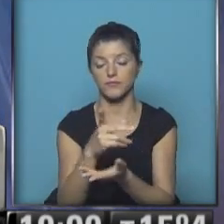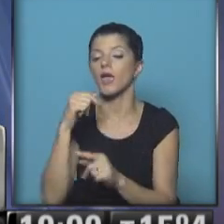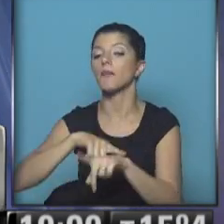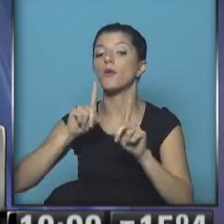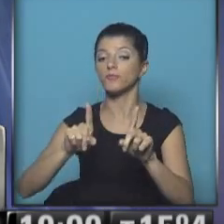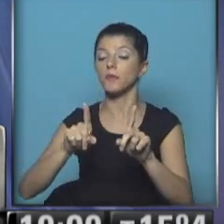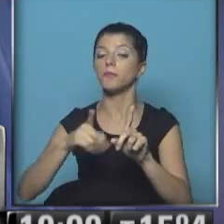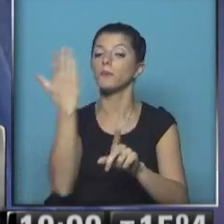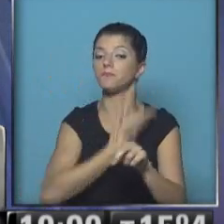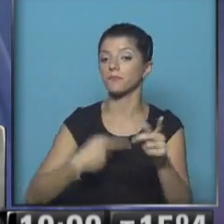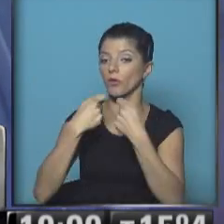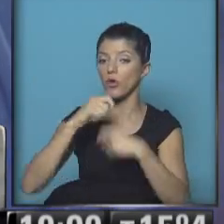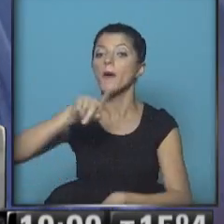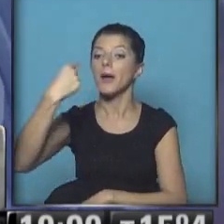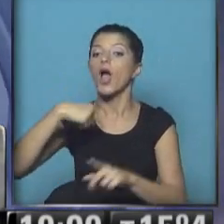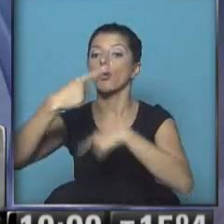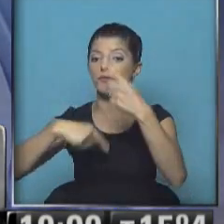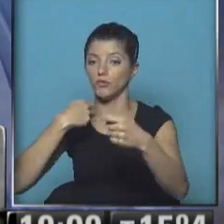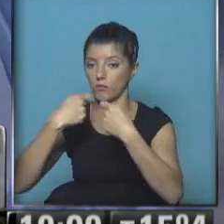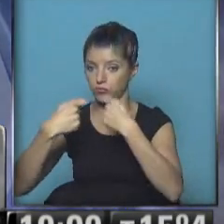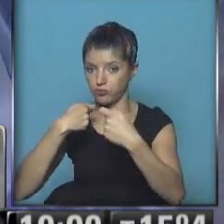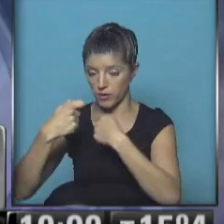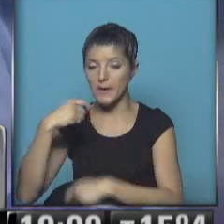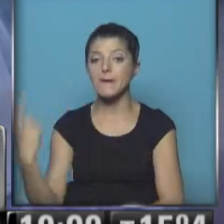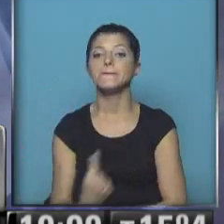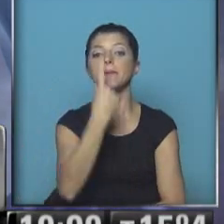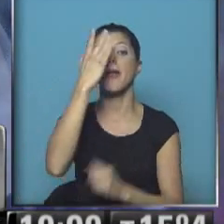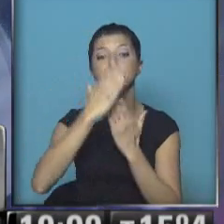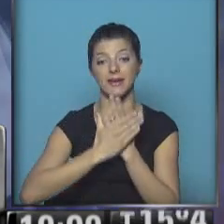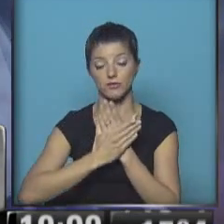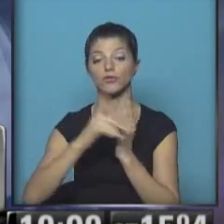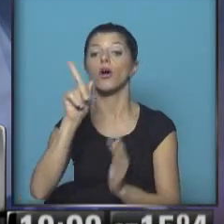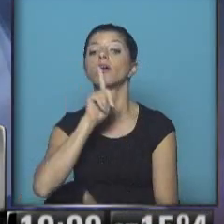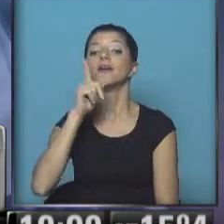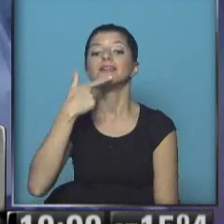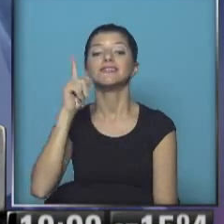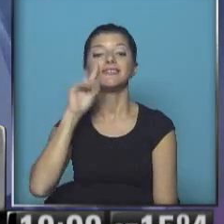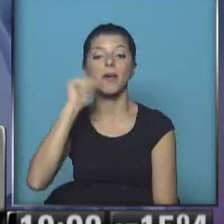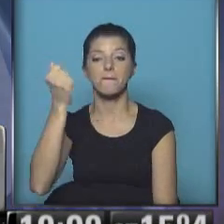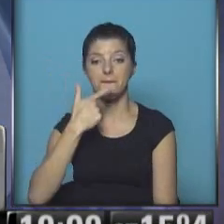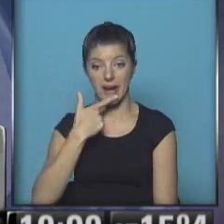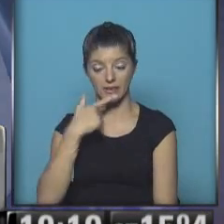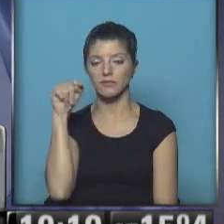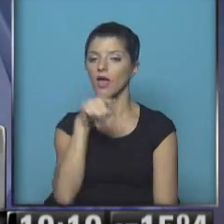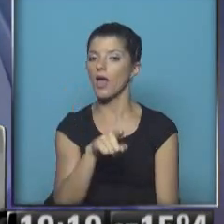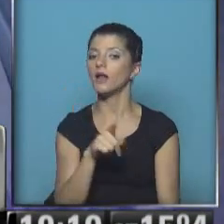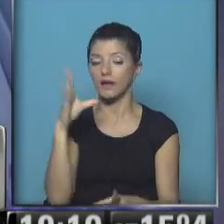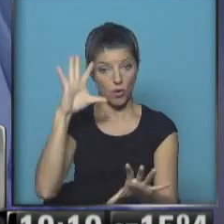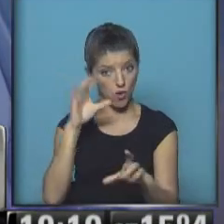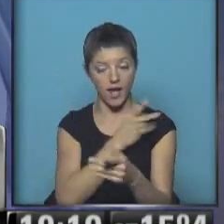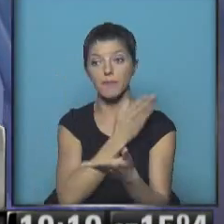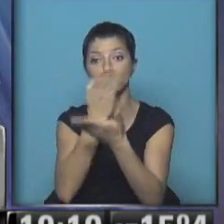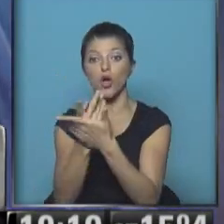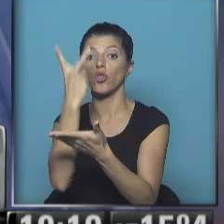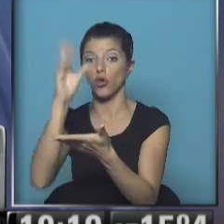se reanudarían en el día de mañana. El primer ministro griego, Alexis Tsipras, había solicitado, recordemos, un nuevo programa de